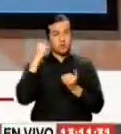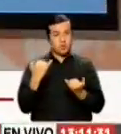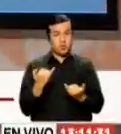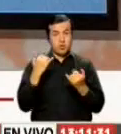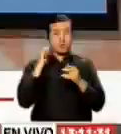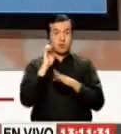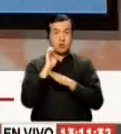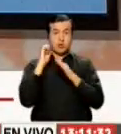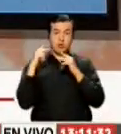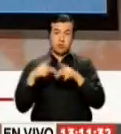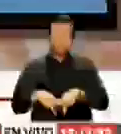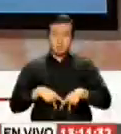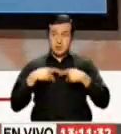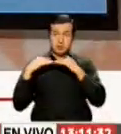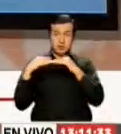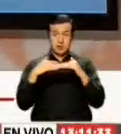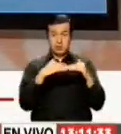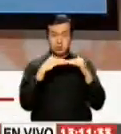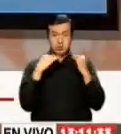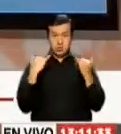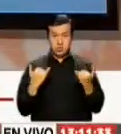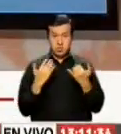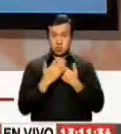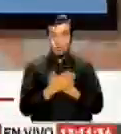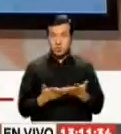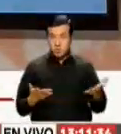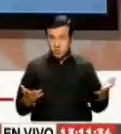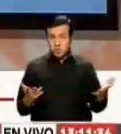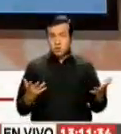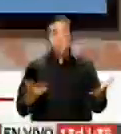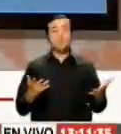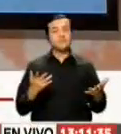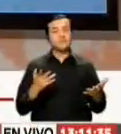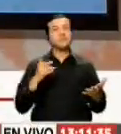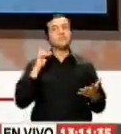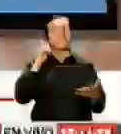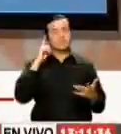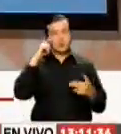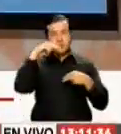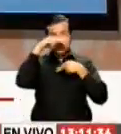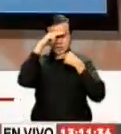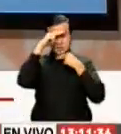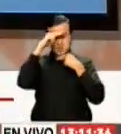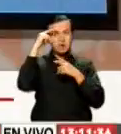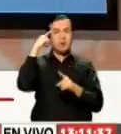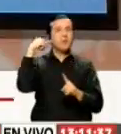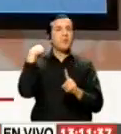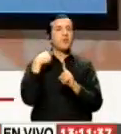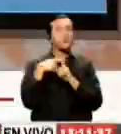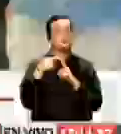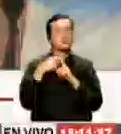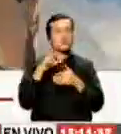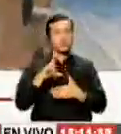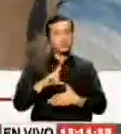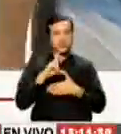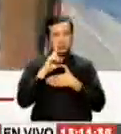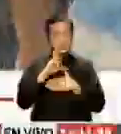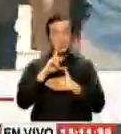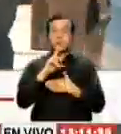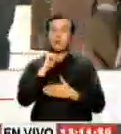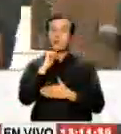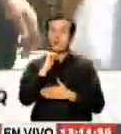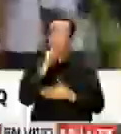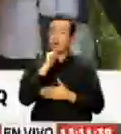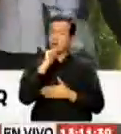Ecuador en la actualidad es una de las pocas buenas noticias que tenemos en América Latina. Pero todavía hay